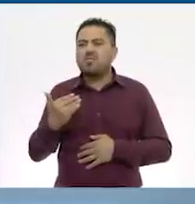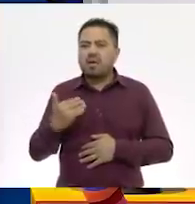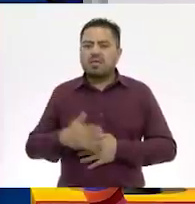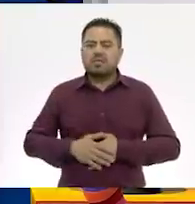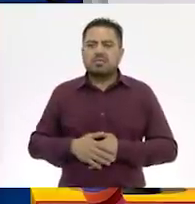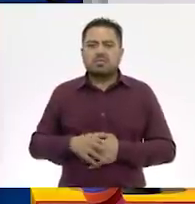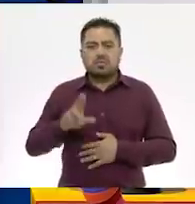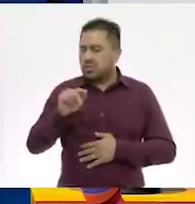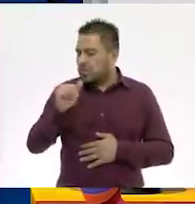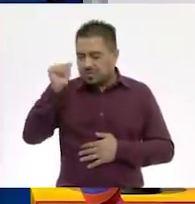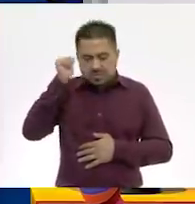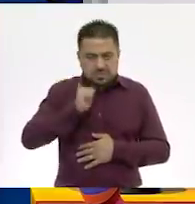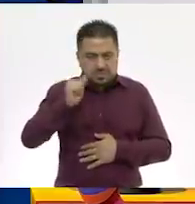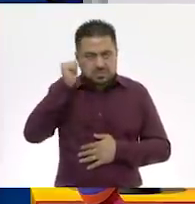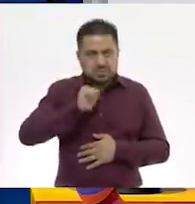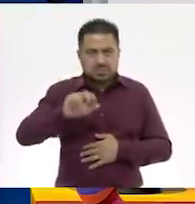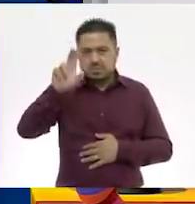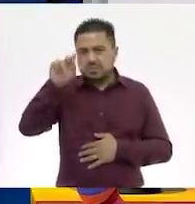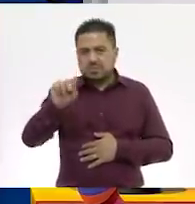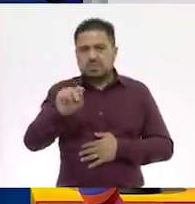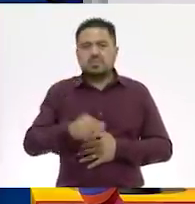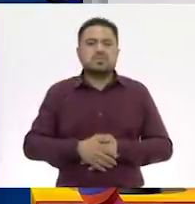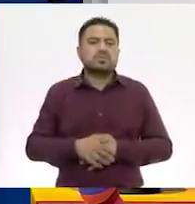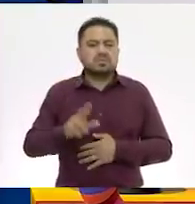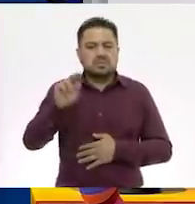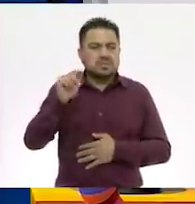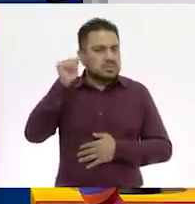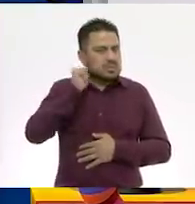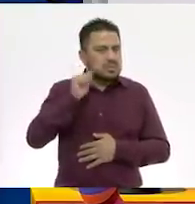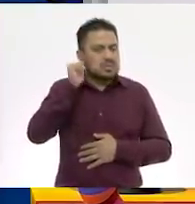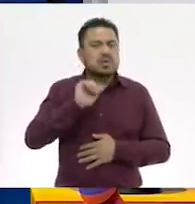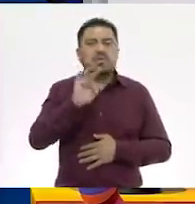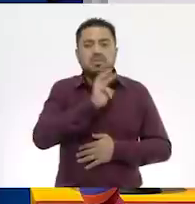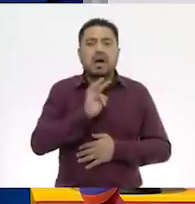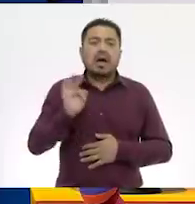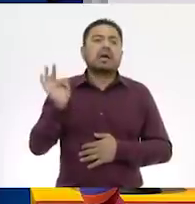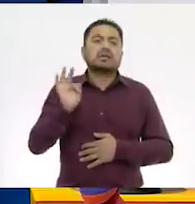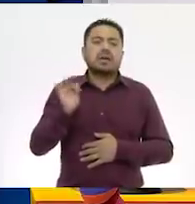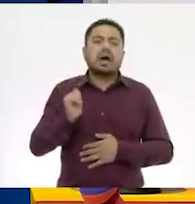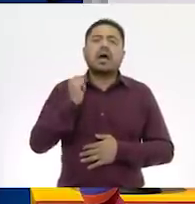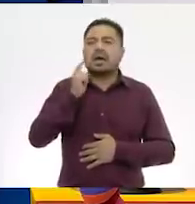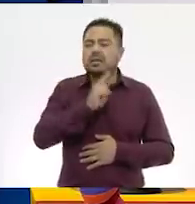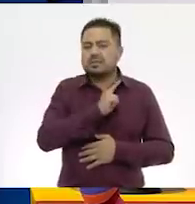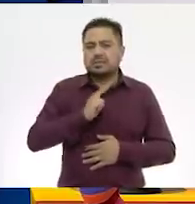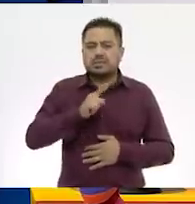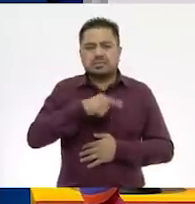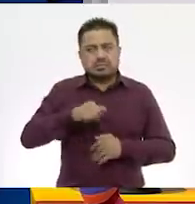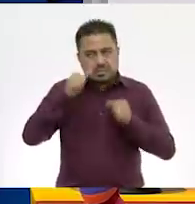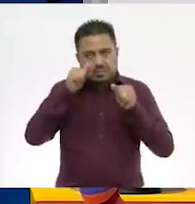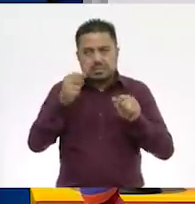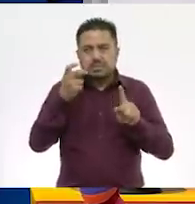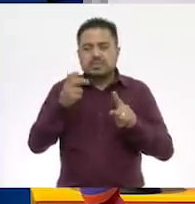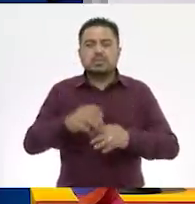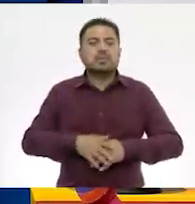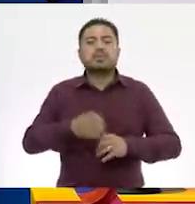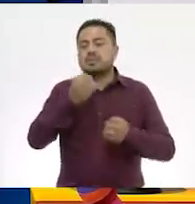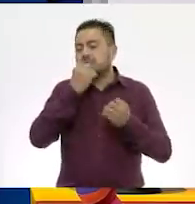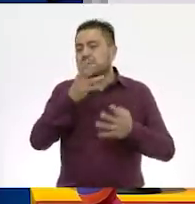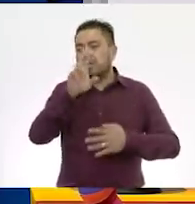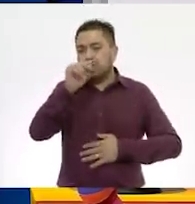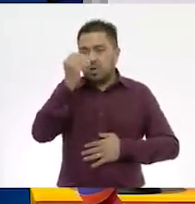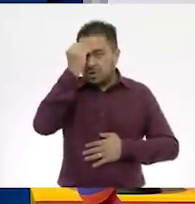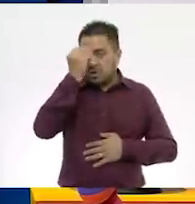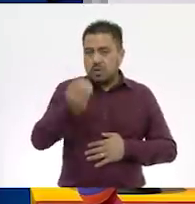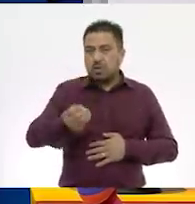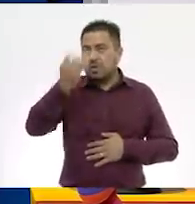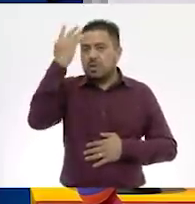Bueno, no siempre, ¿sí? No siempre tiene rima, puede tenerla. Eso es algo que teníamos que tener presente. Pues genial. Y no